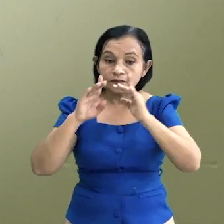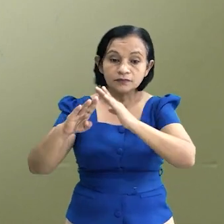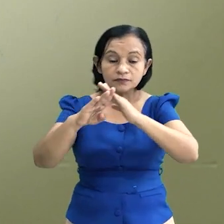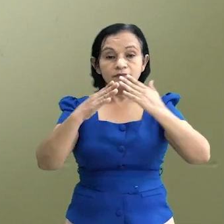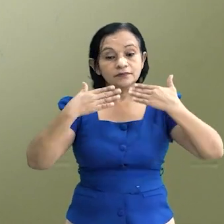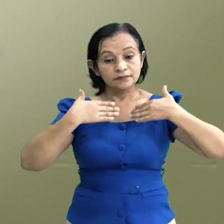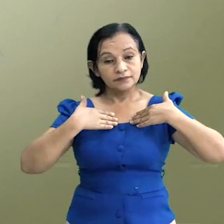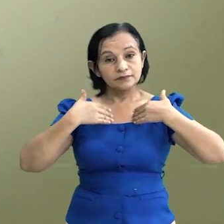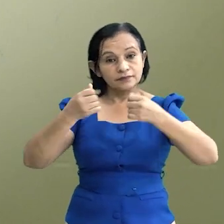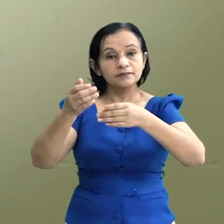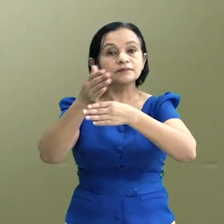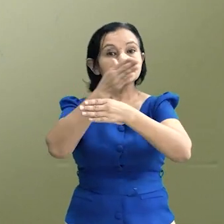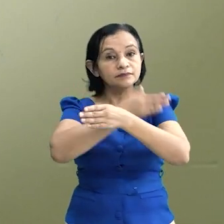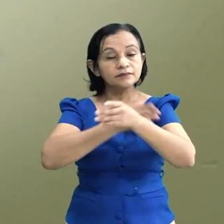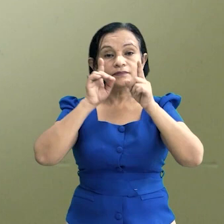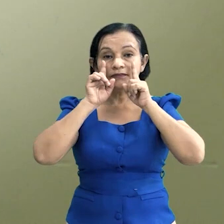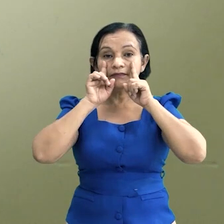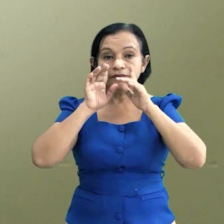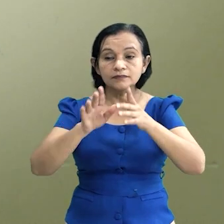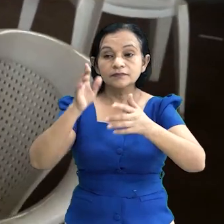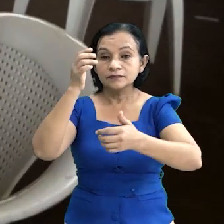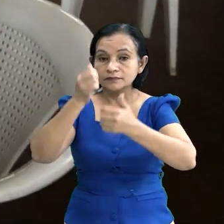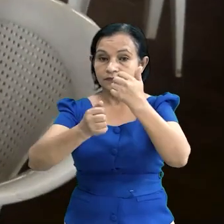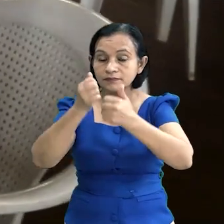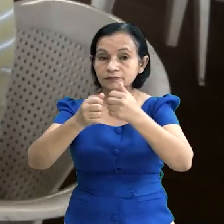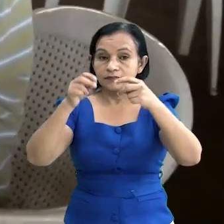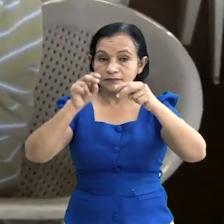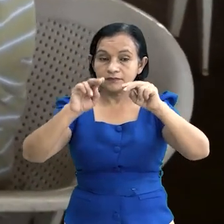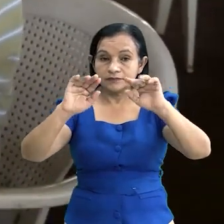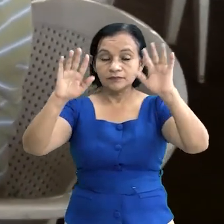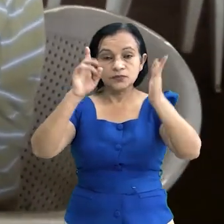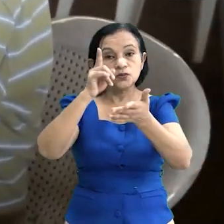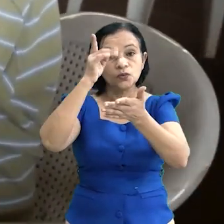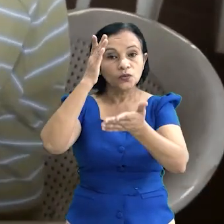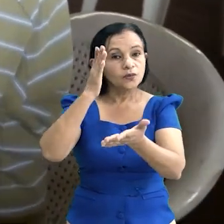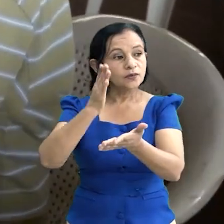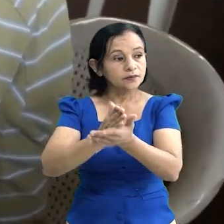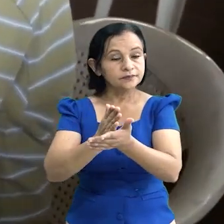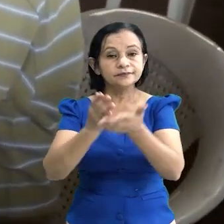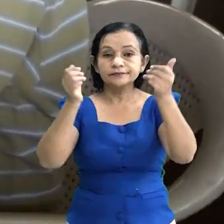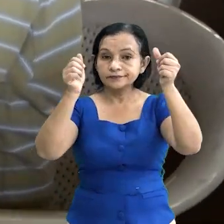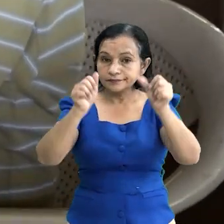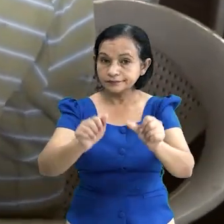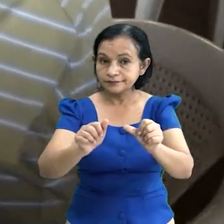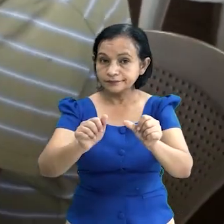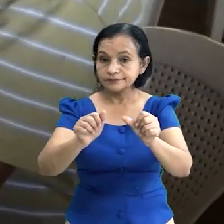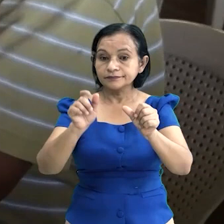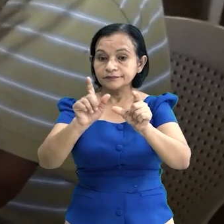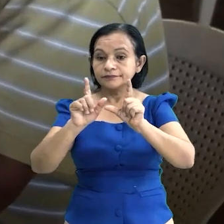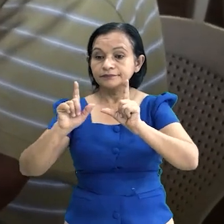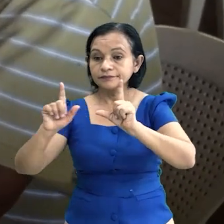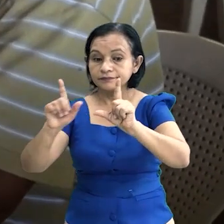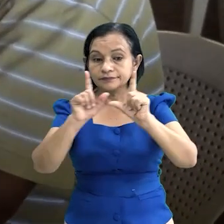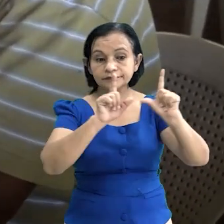salud previo a presentarse un evento. Sí, una vez establecidos los sitios de albergue y una